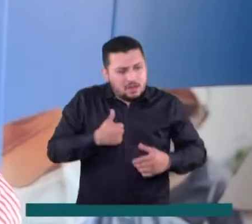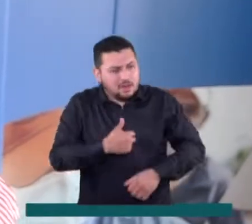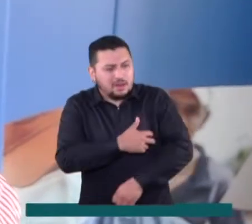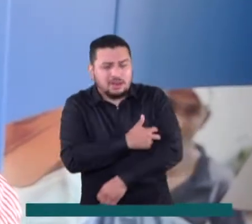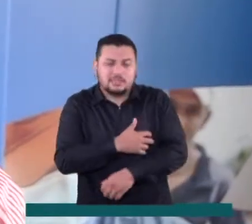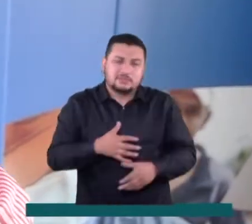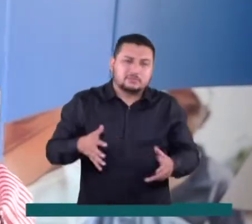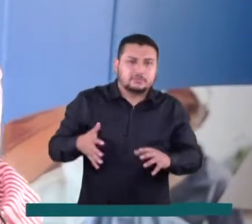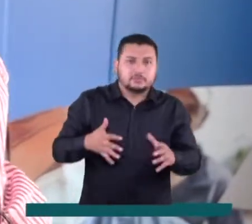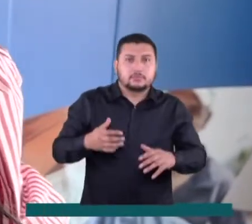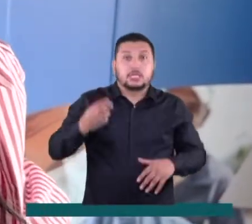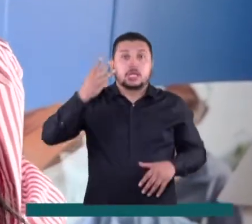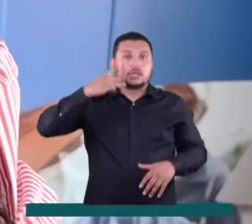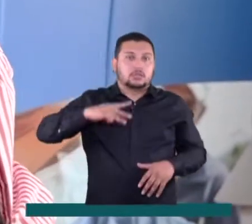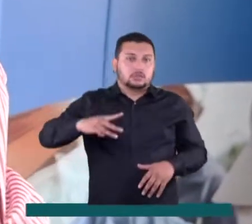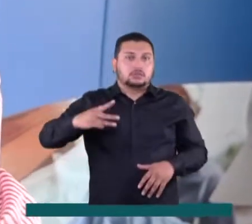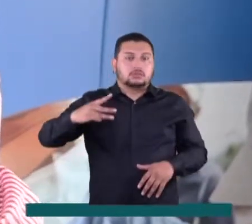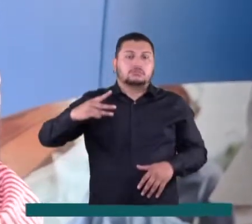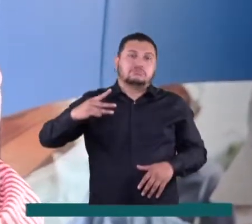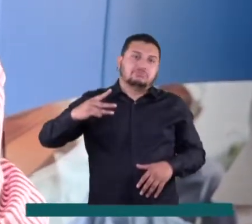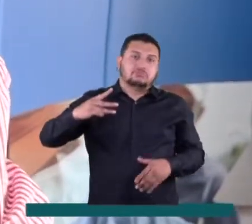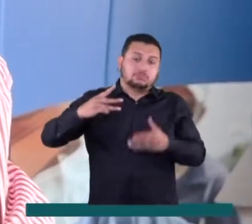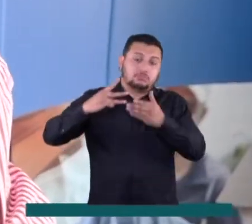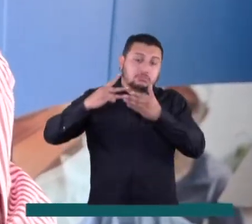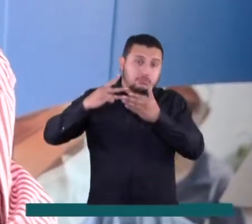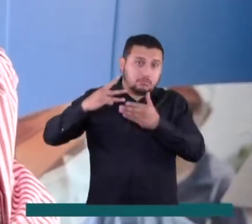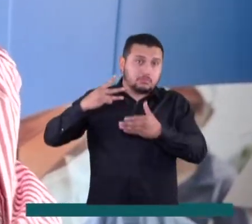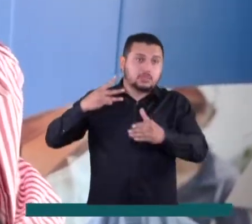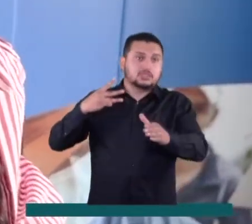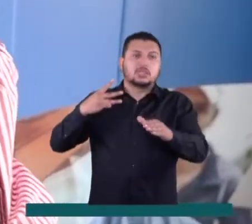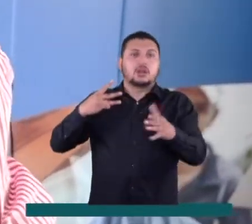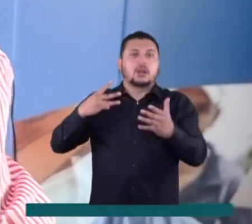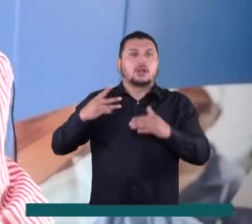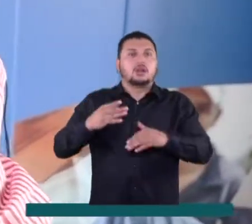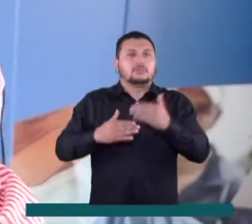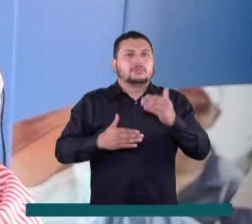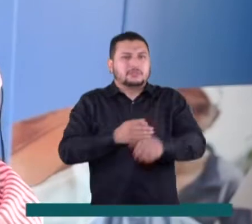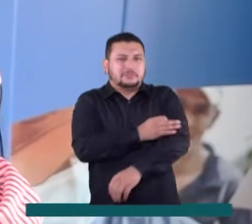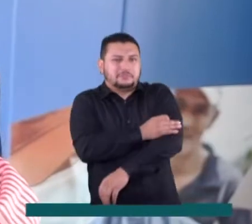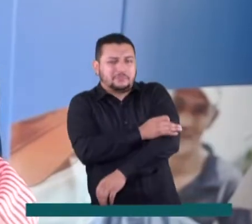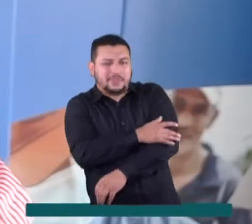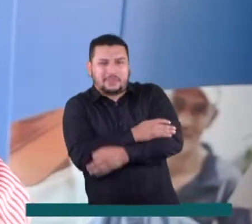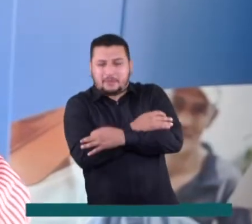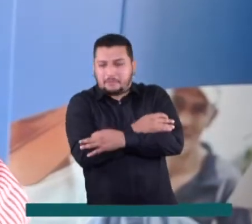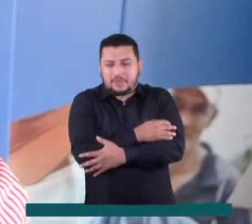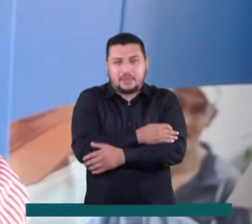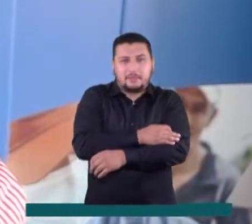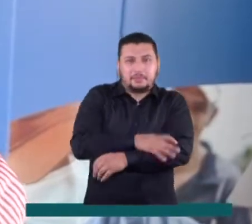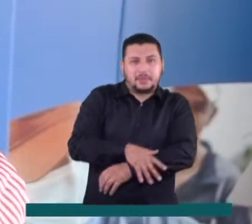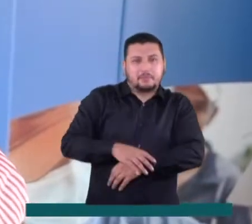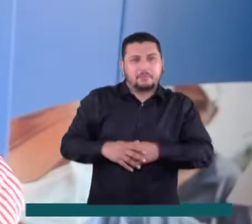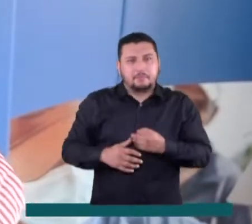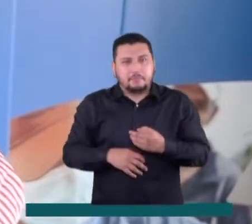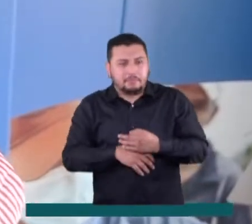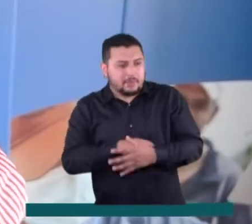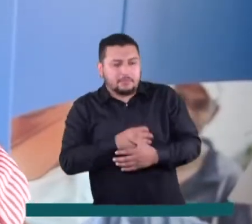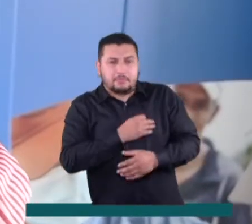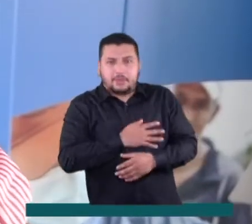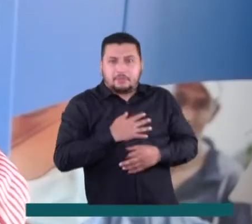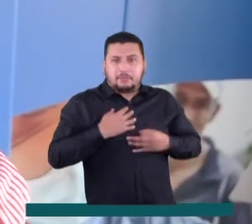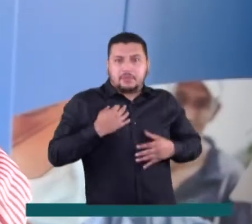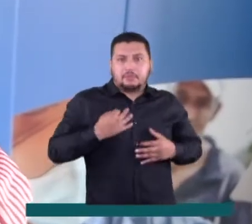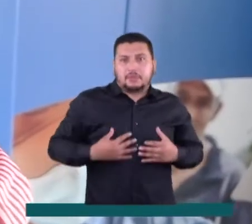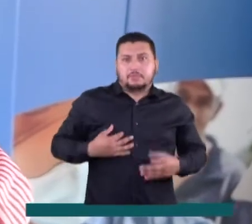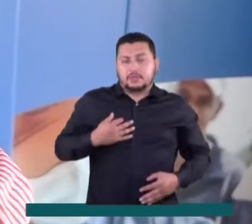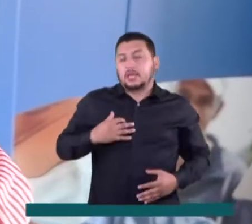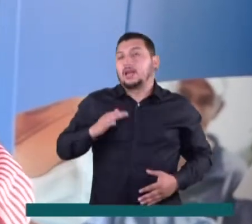esos son muy comunes los tres primeros días. Al tercer día más o menos del contagio arrancan las lesiones cutáneas, que es el síntoma más característico.